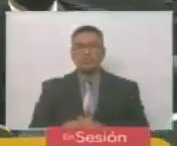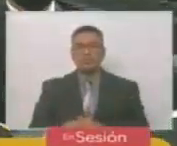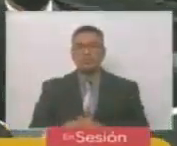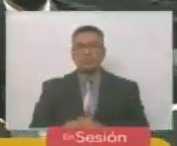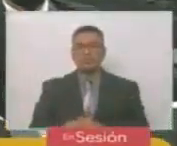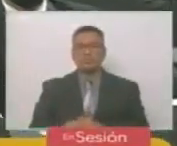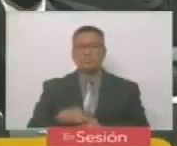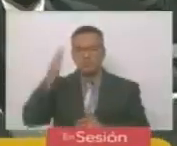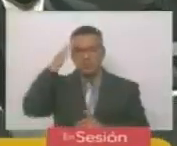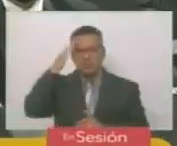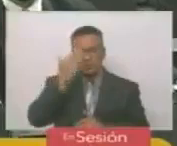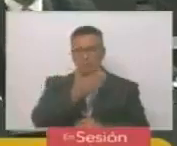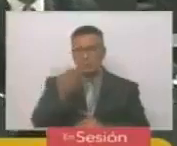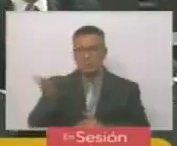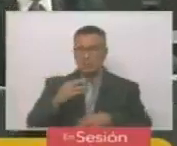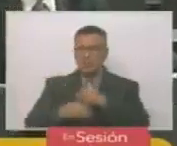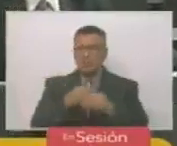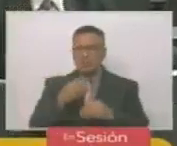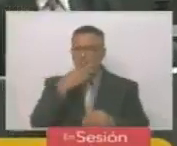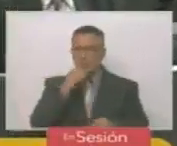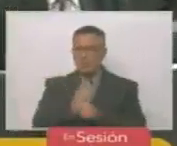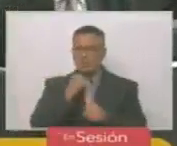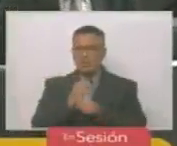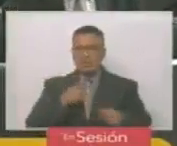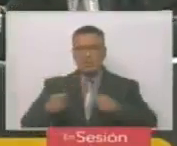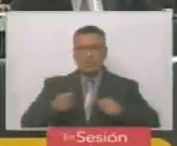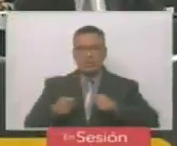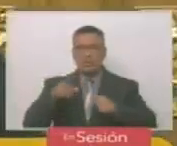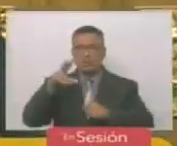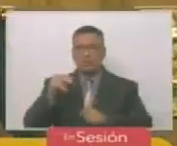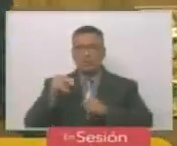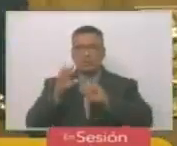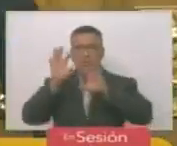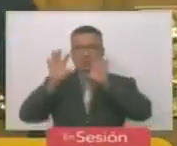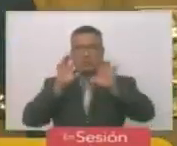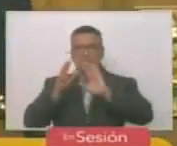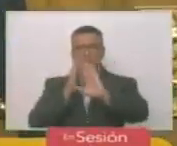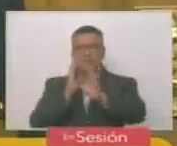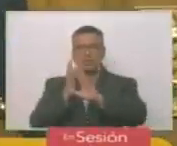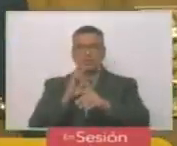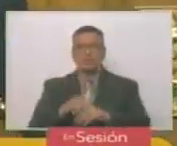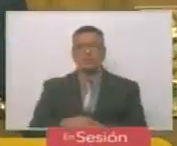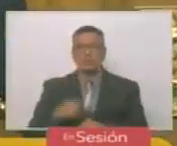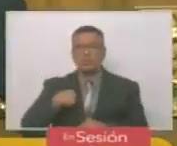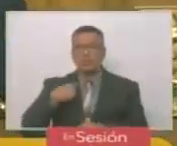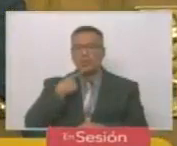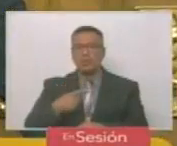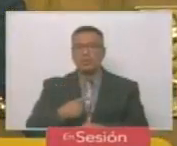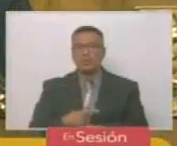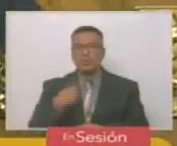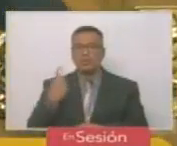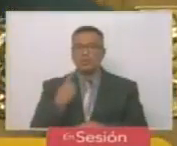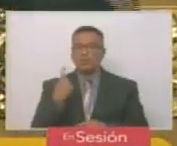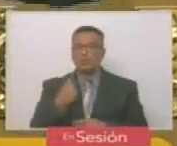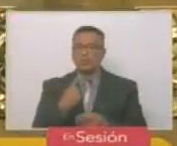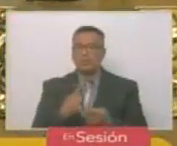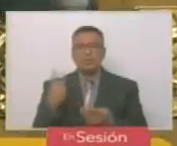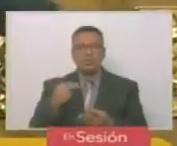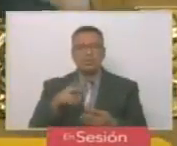Sé que usted hará un gran trabajo en el Movimiento de Países No Alineados. Y solamente le digo, usted no está solo. Usted